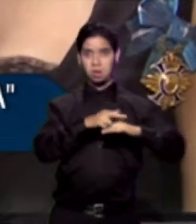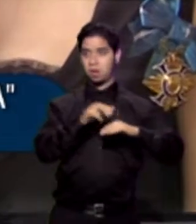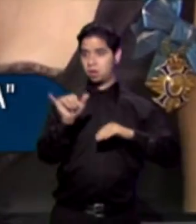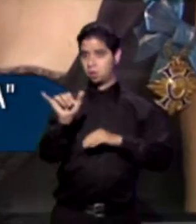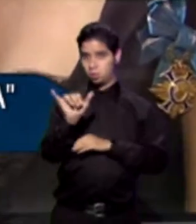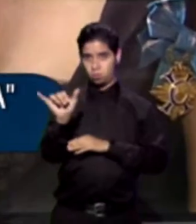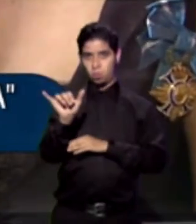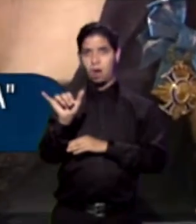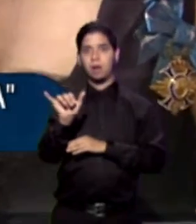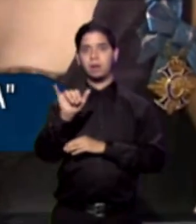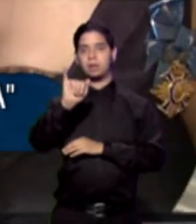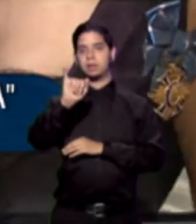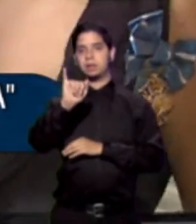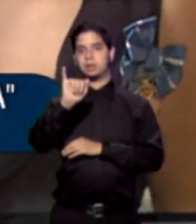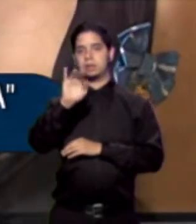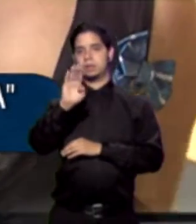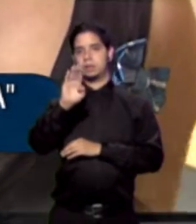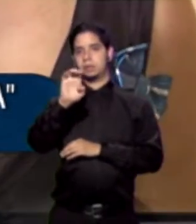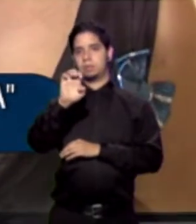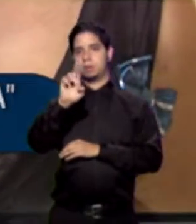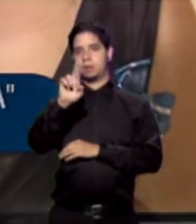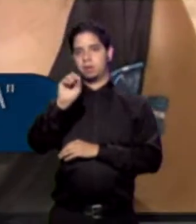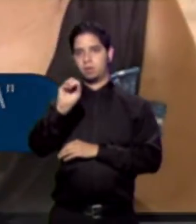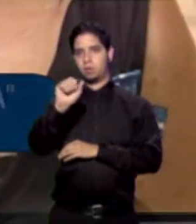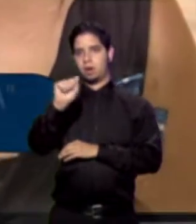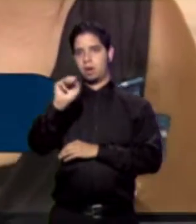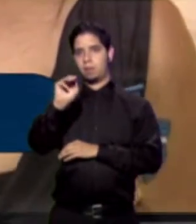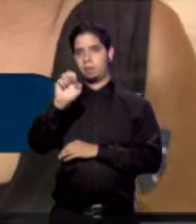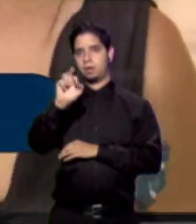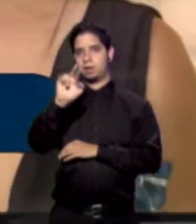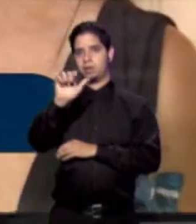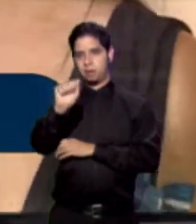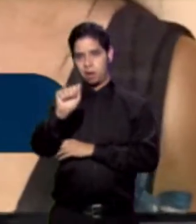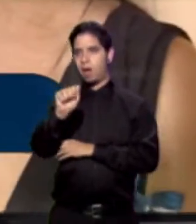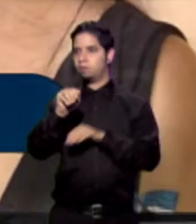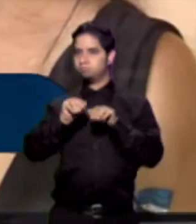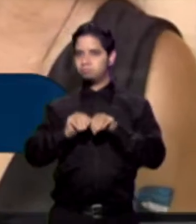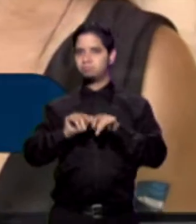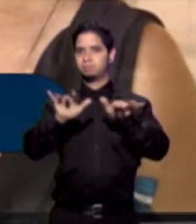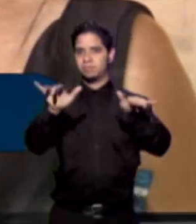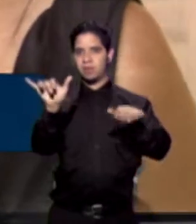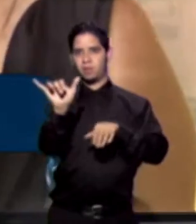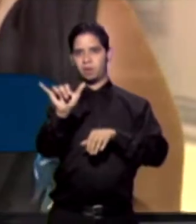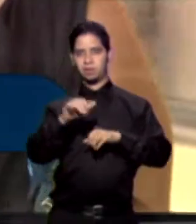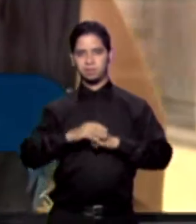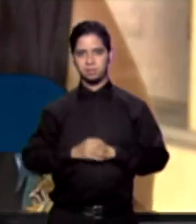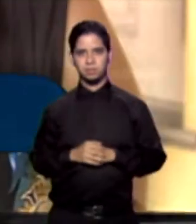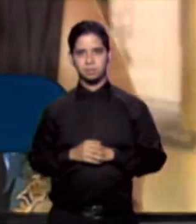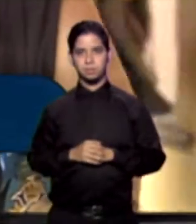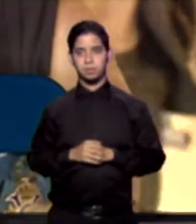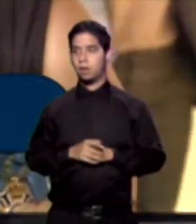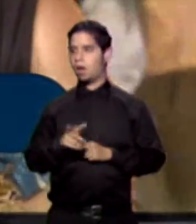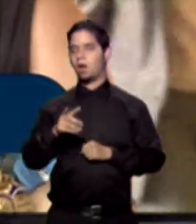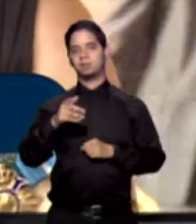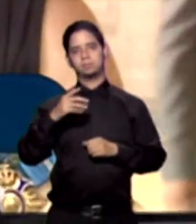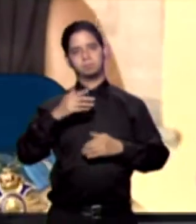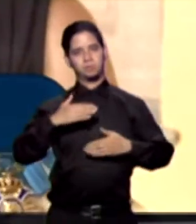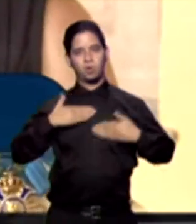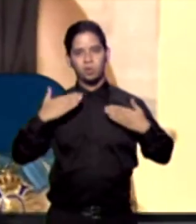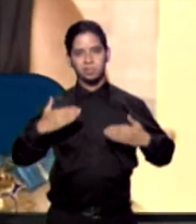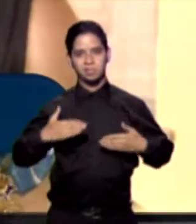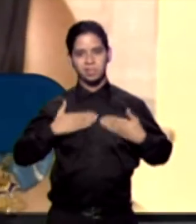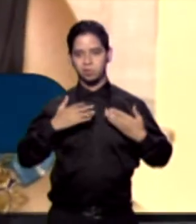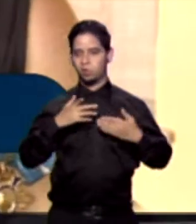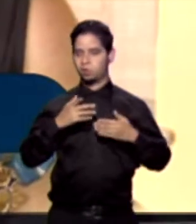través de Iberoamérica. Claro que sí, estamos bien contentos y estamos celebrando este reconocimiento que nos están haciendo al programa y al